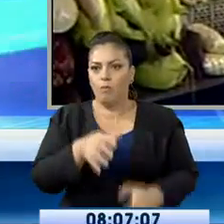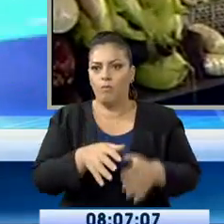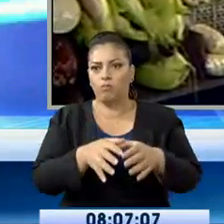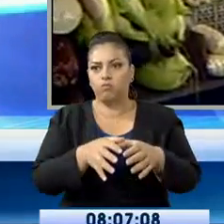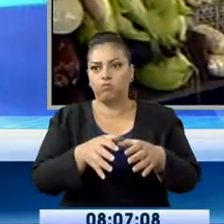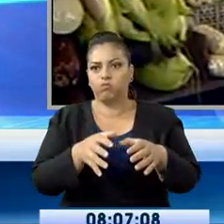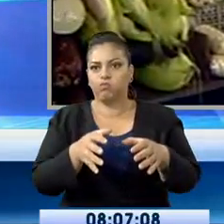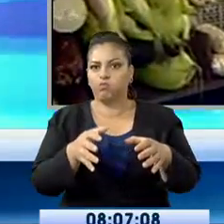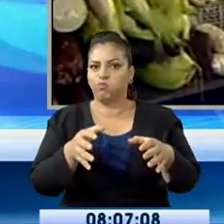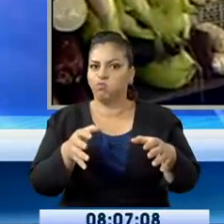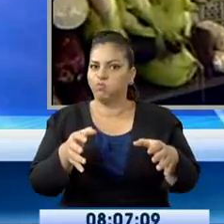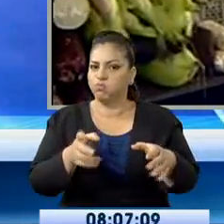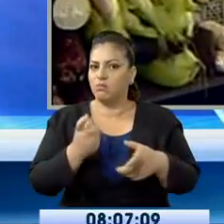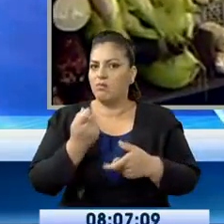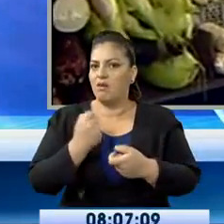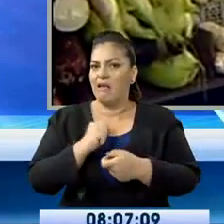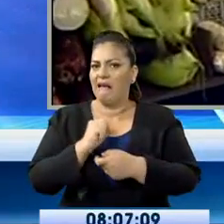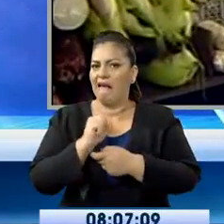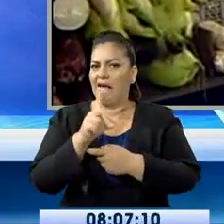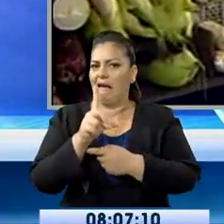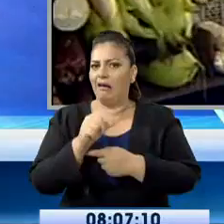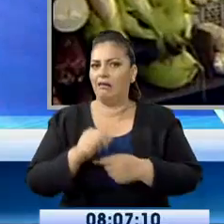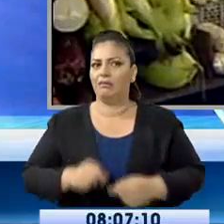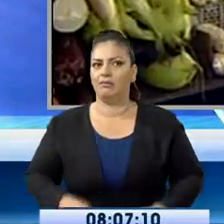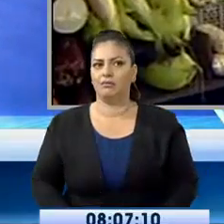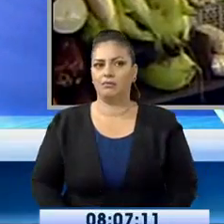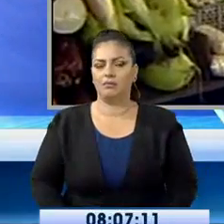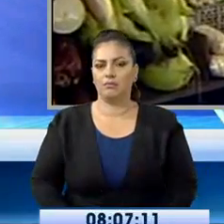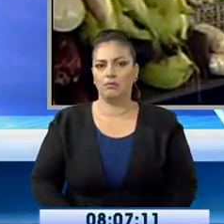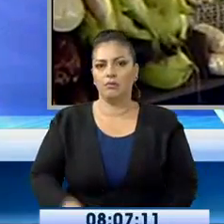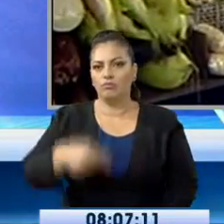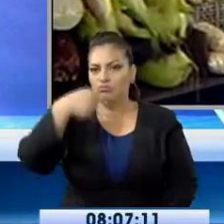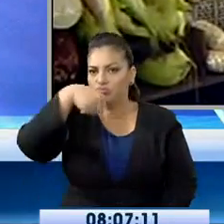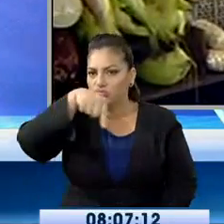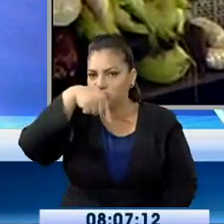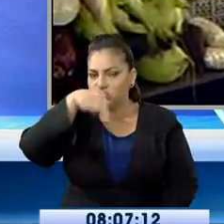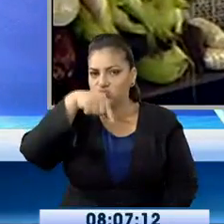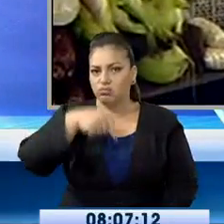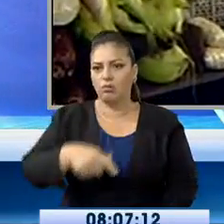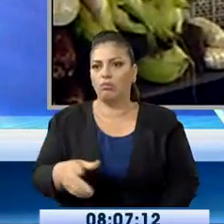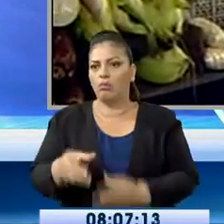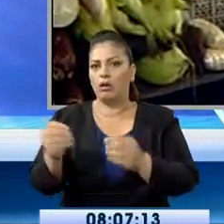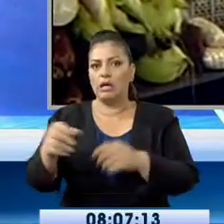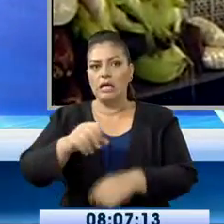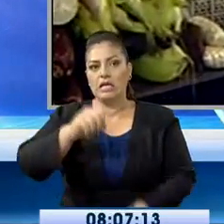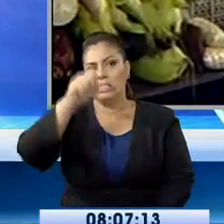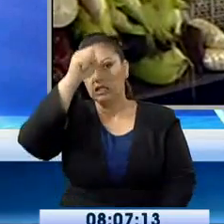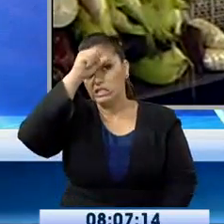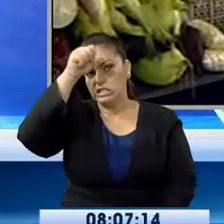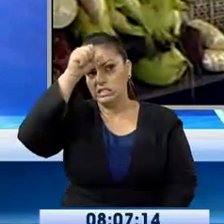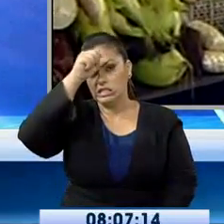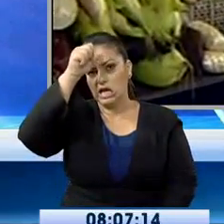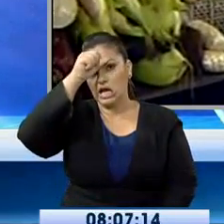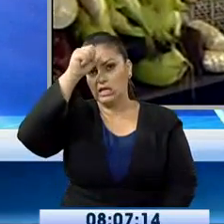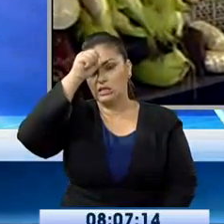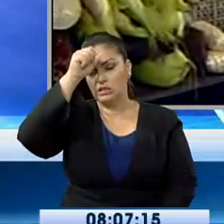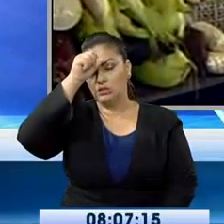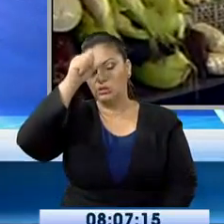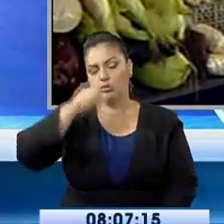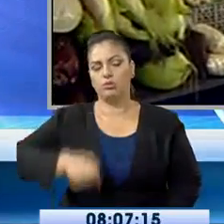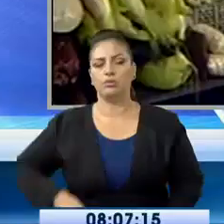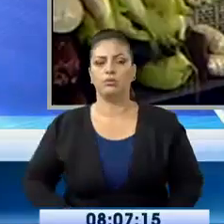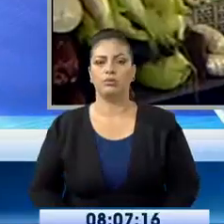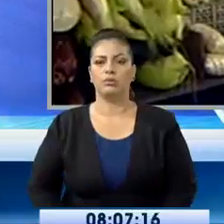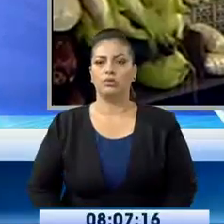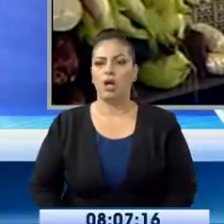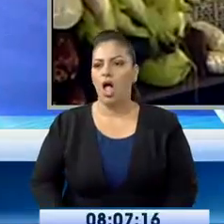como que el guruguru desaparece, o sea, el pavito desaparece, el chancho como que comienza a comer comida comprada